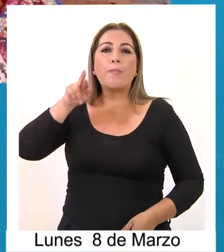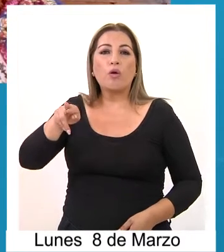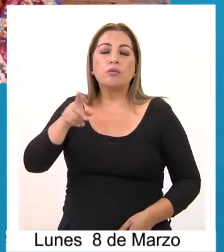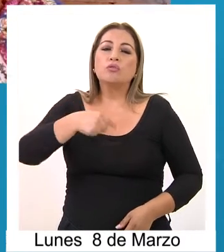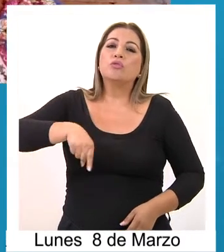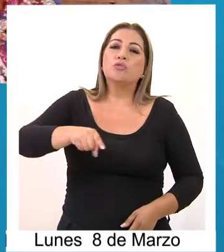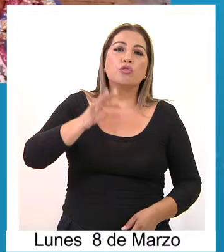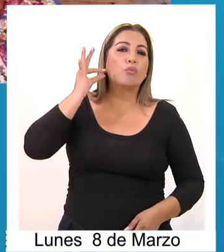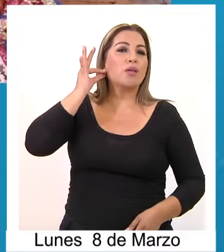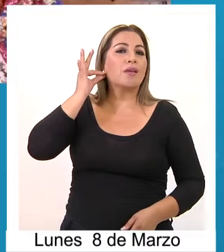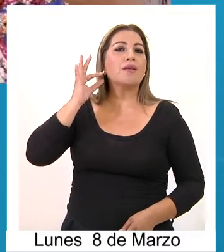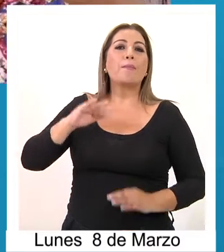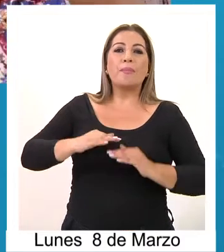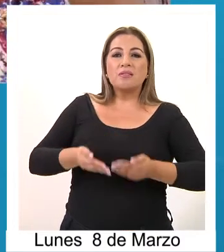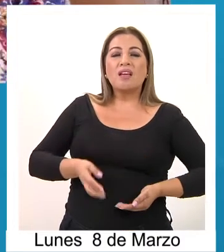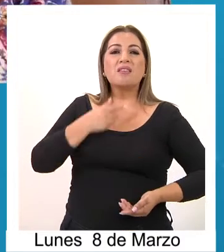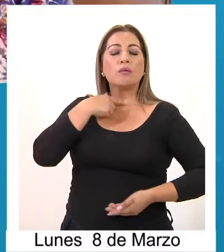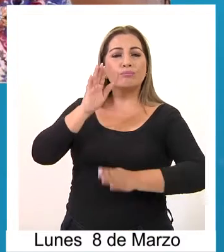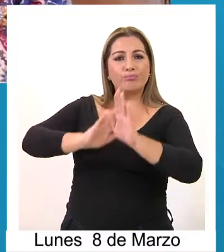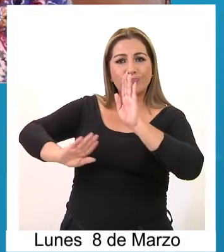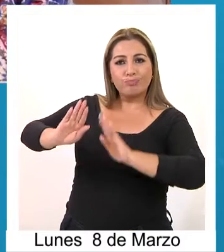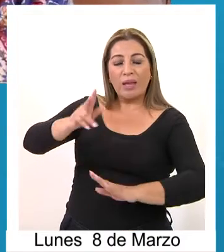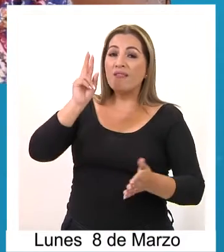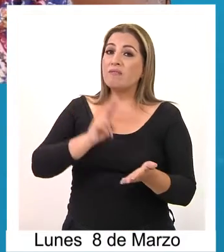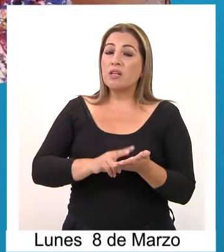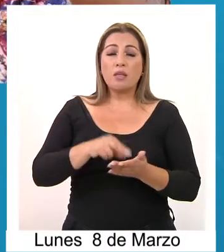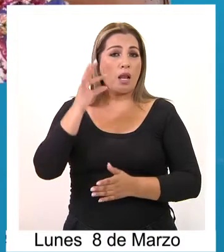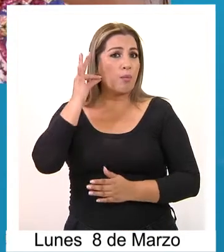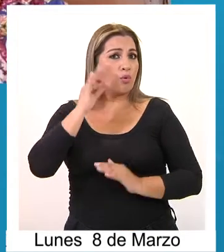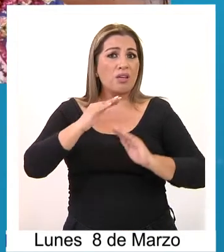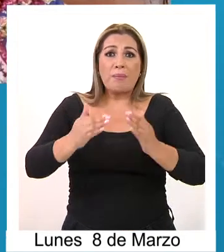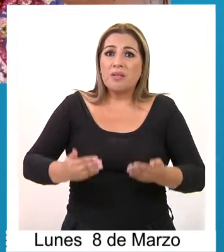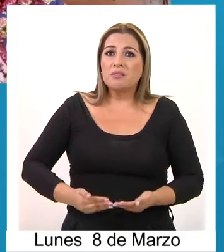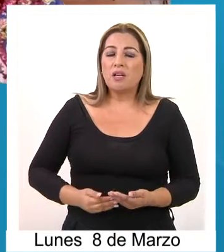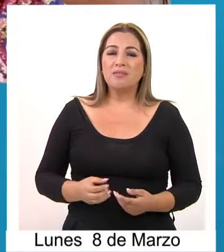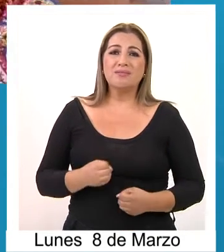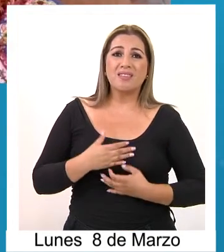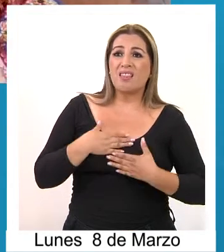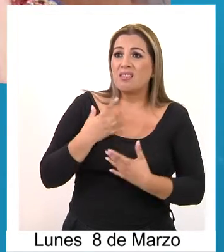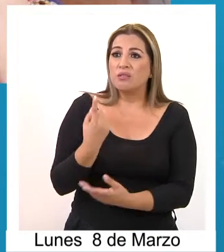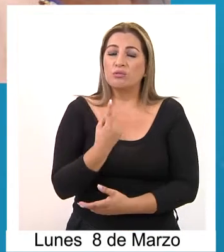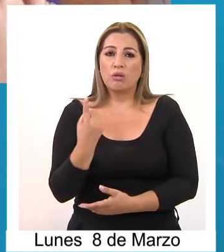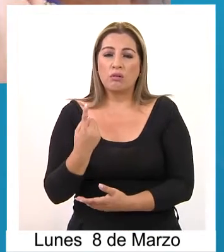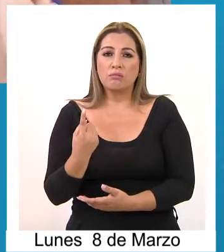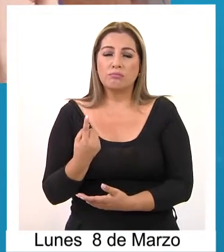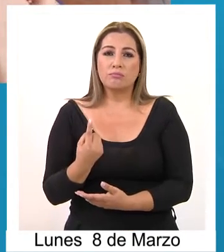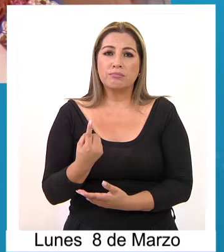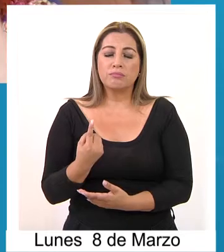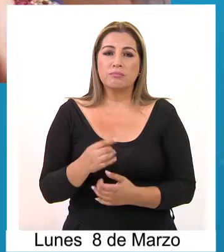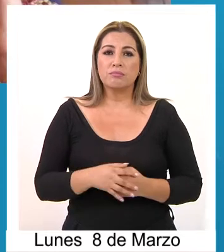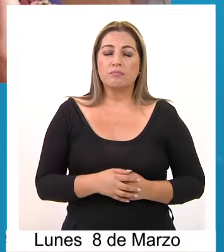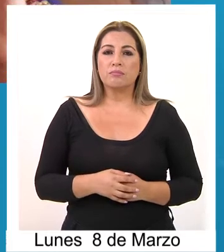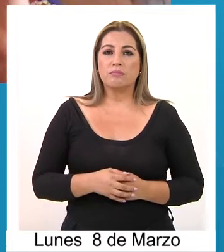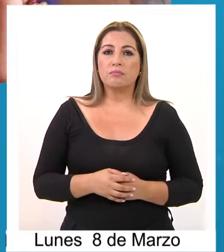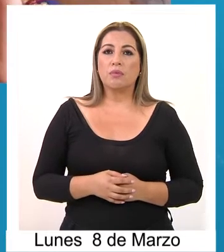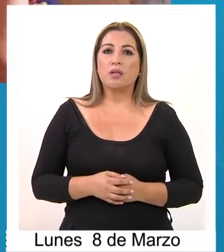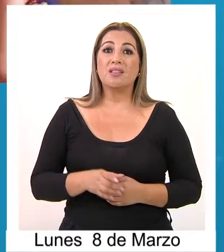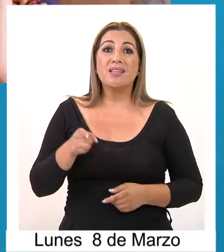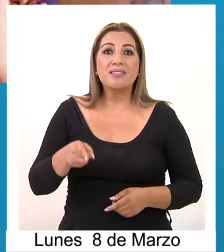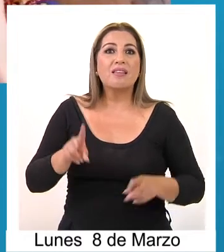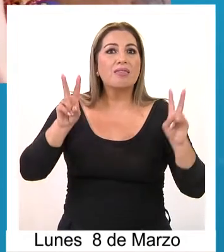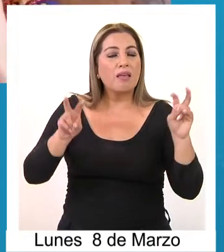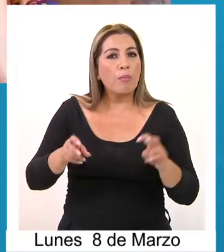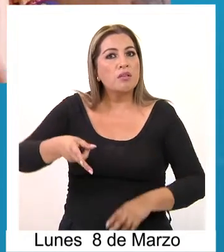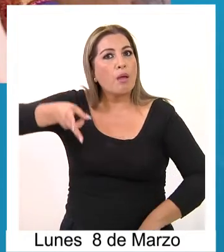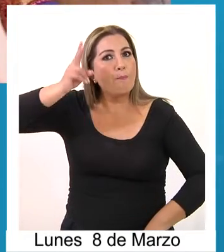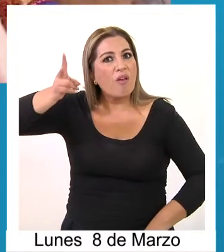preocupa mucho protegerlas. Y lamentablemente vemos que las embarazadas están muy desprotegidas porque, por un lado, no las estamos dejando vacunarse, y en